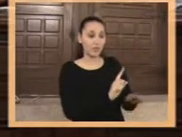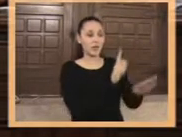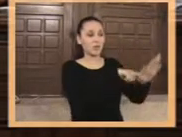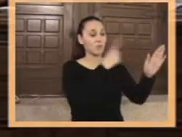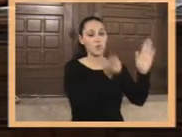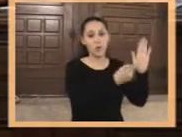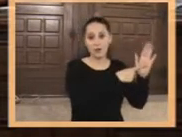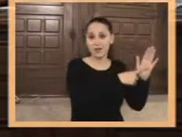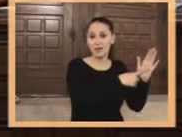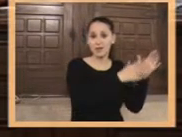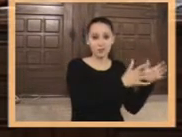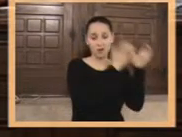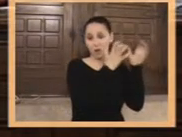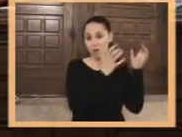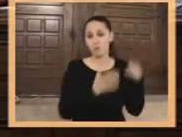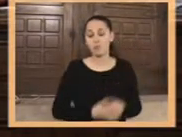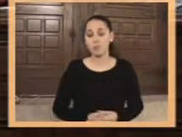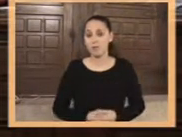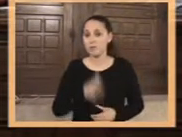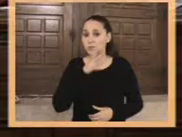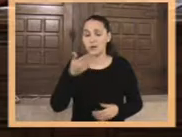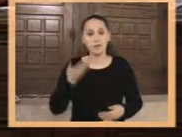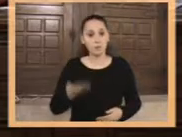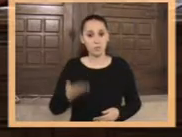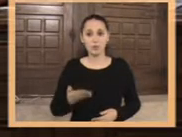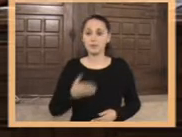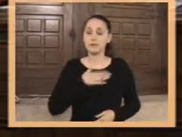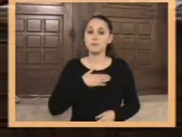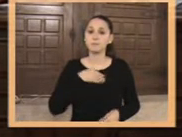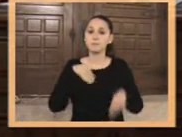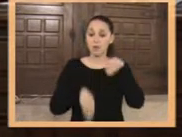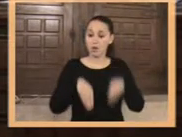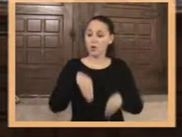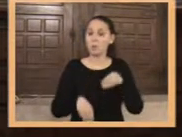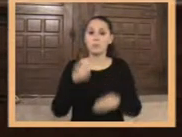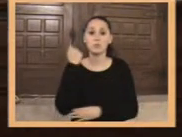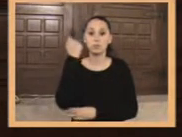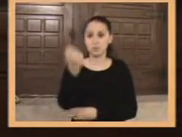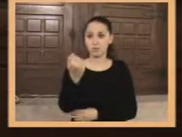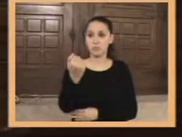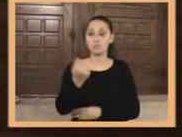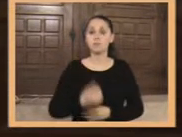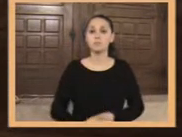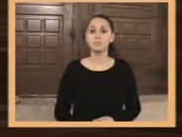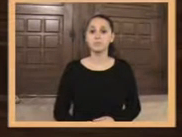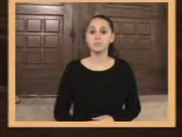que es un ingreso para nosotros muy importante en este momento. Así que pasamos a la votación del fondo. ¿Votos a favor?